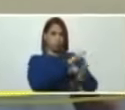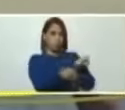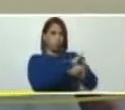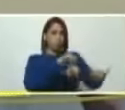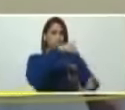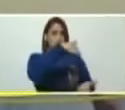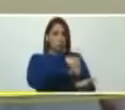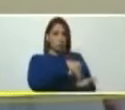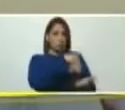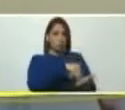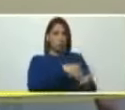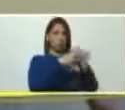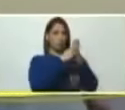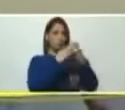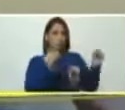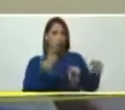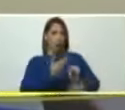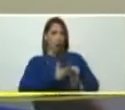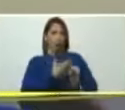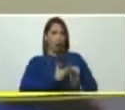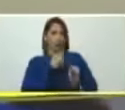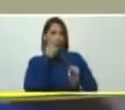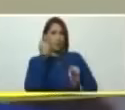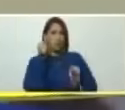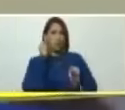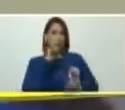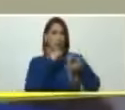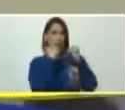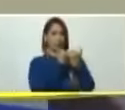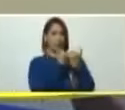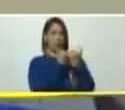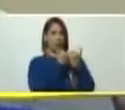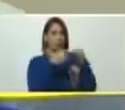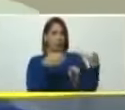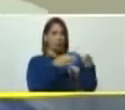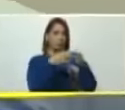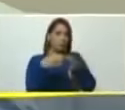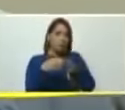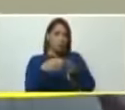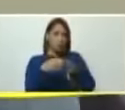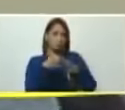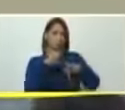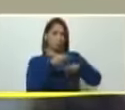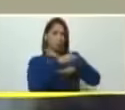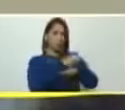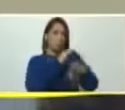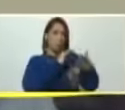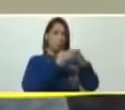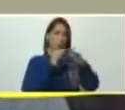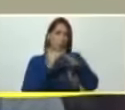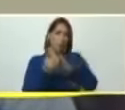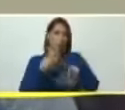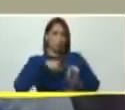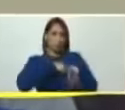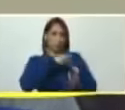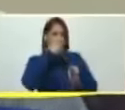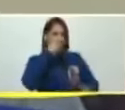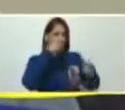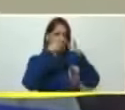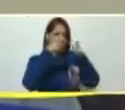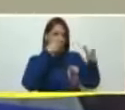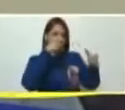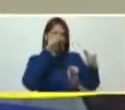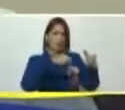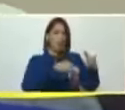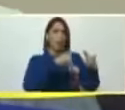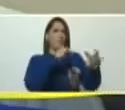Miranda, con todos los alcaldes, las salas de comando municipal, comunal, hemos estado monitoreando el reporte que nos manda